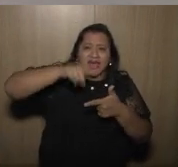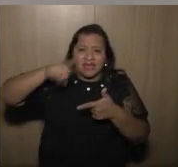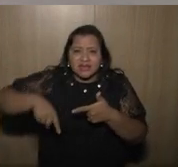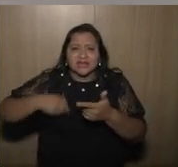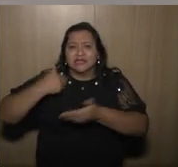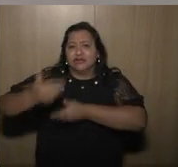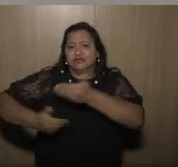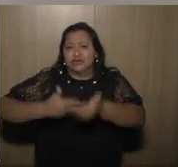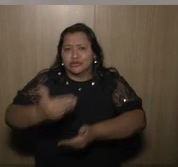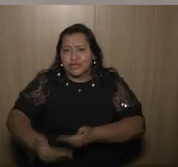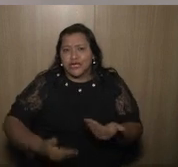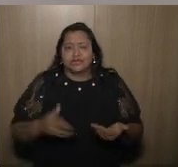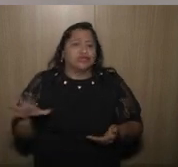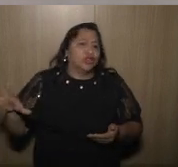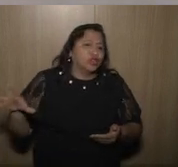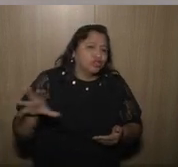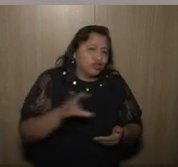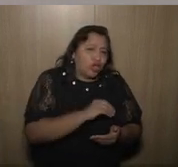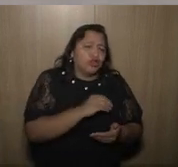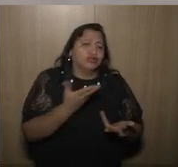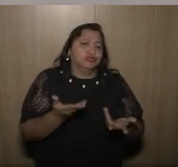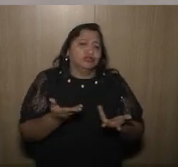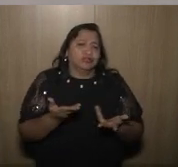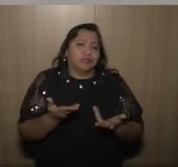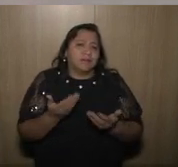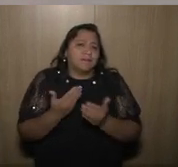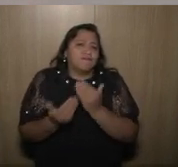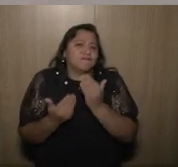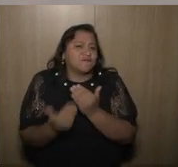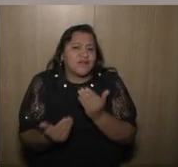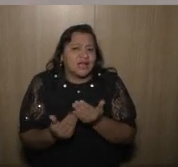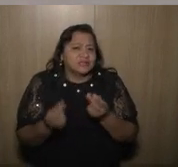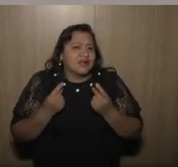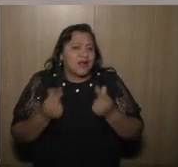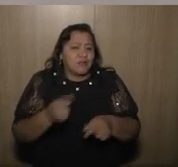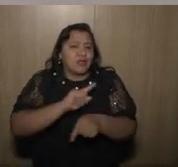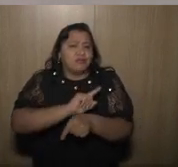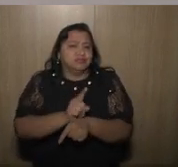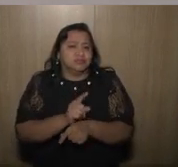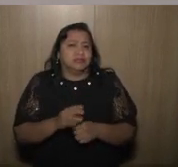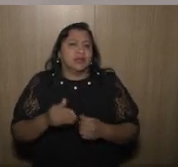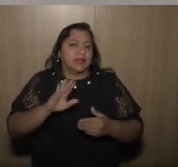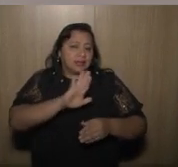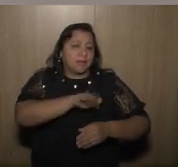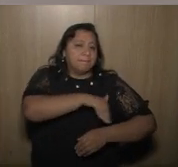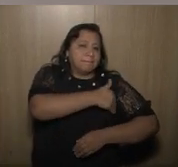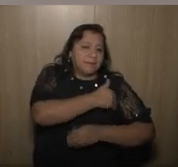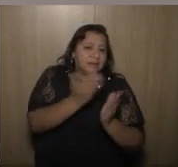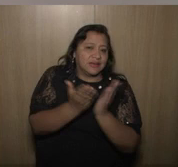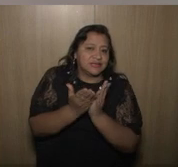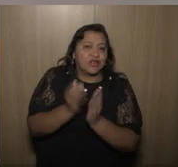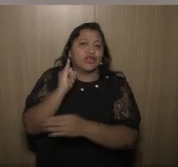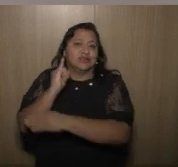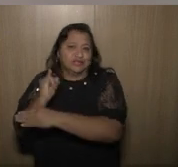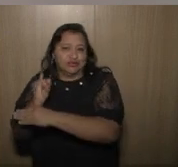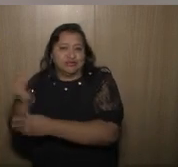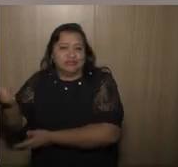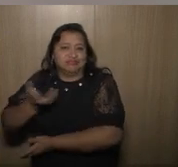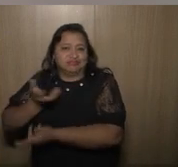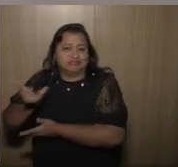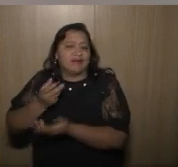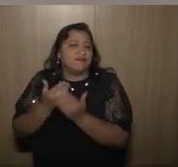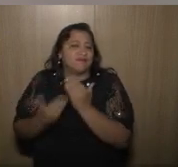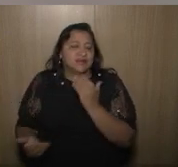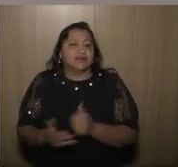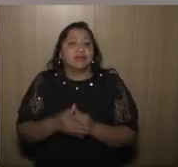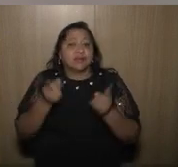procesos y pues, va a reducir tiempos en esa interacción entre las instituciones y el ministerio. Desde Función Pública también